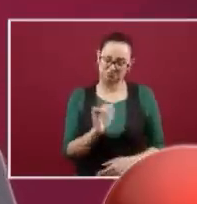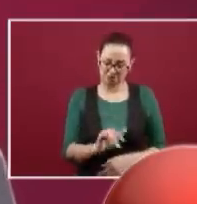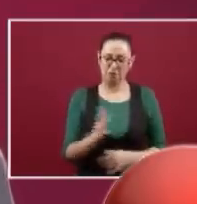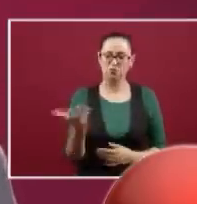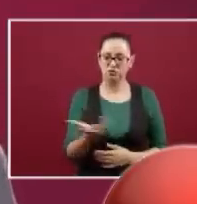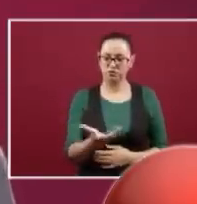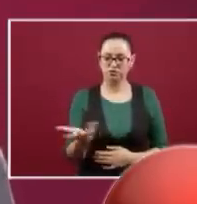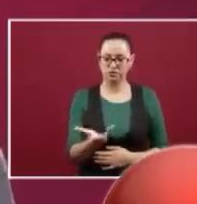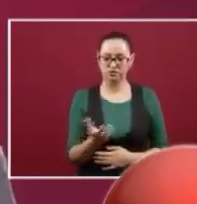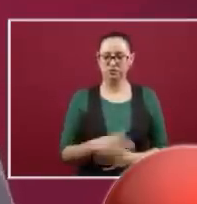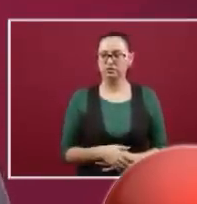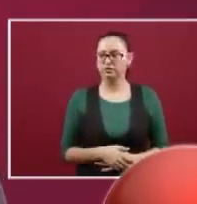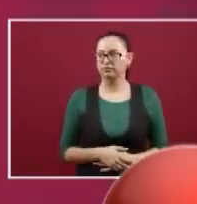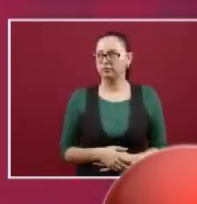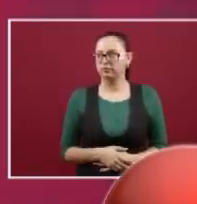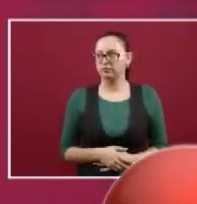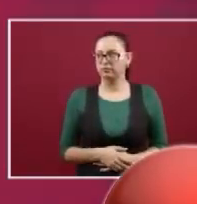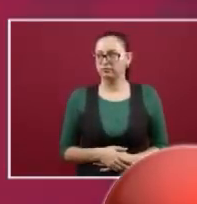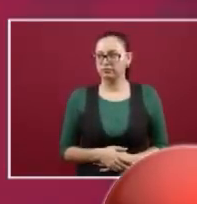si lo consideran.